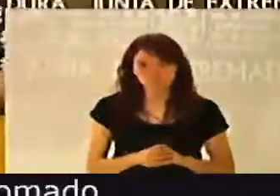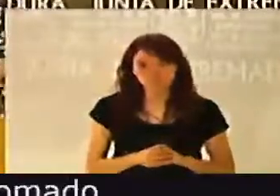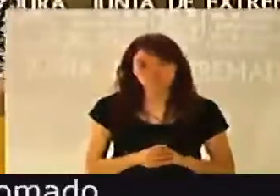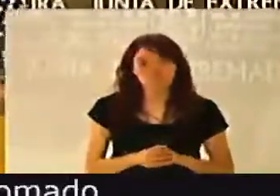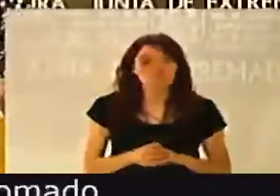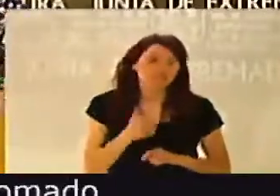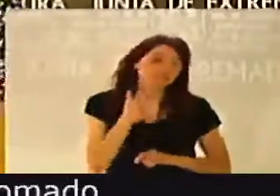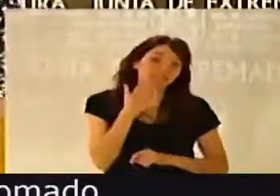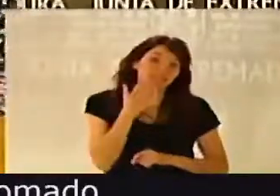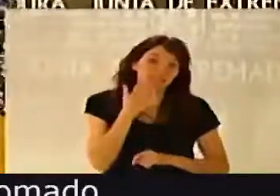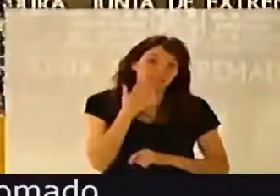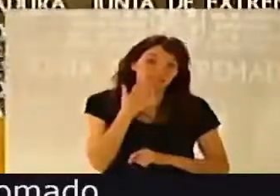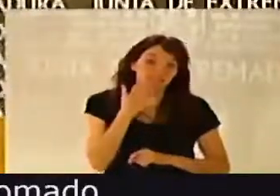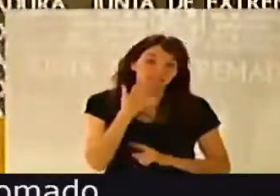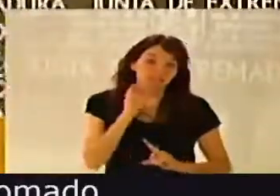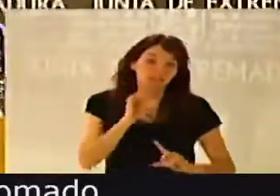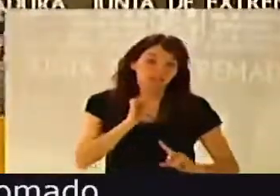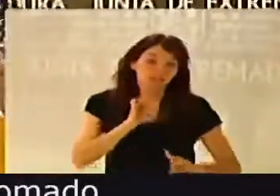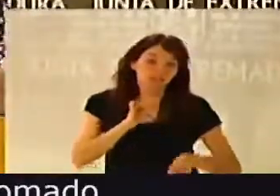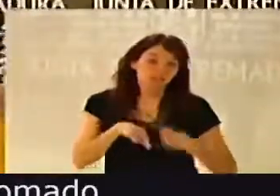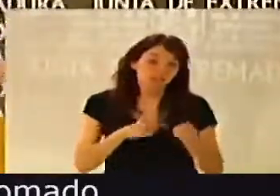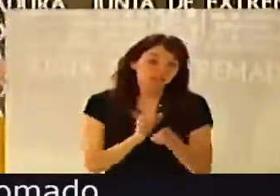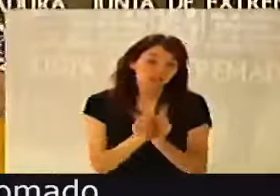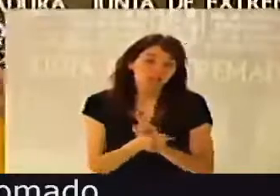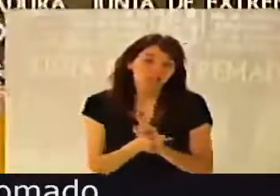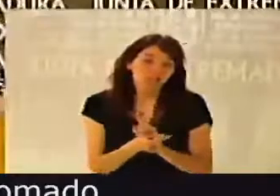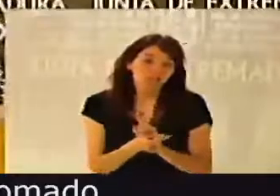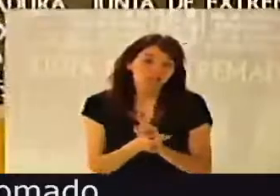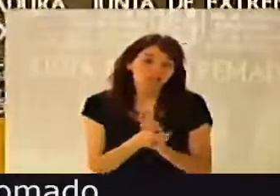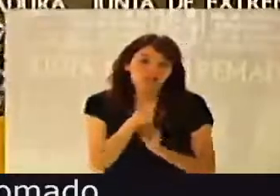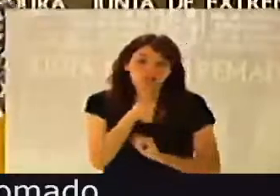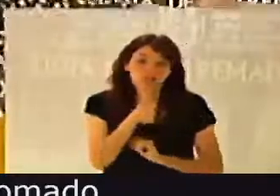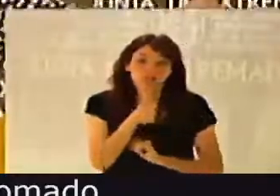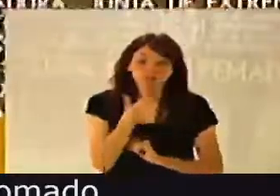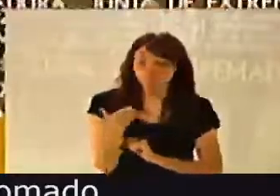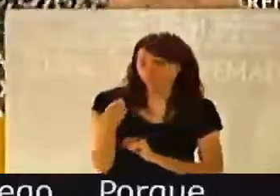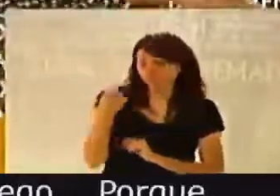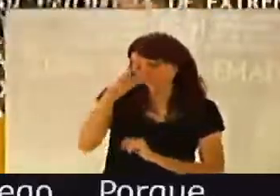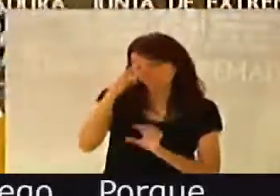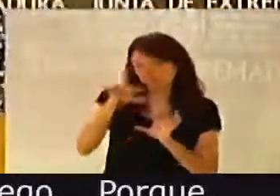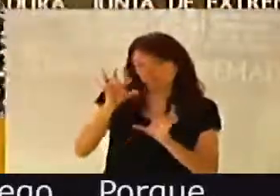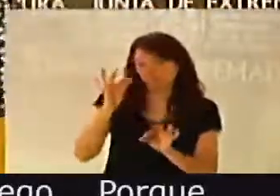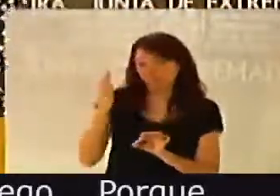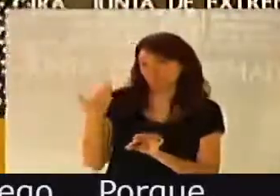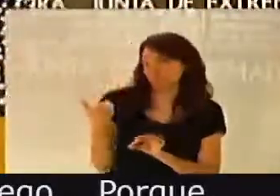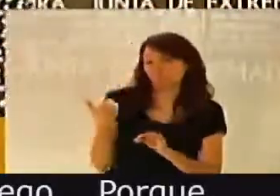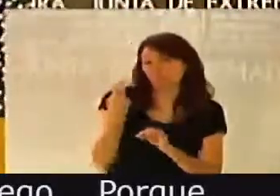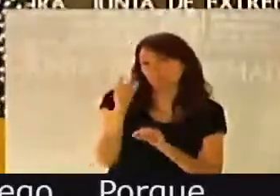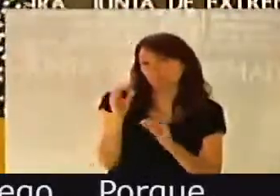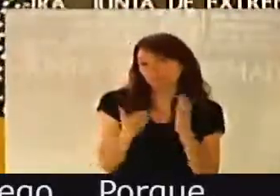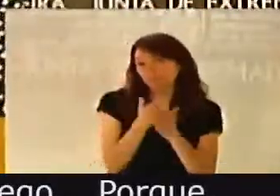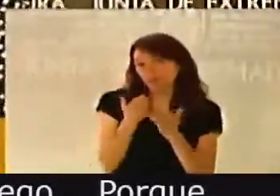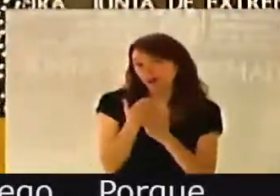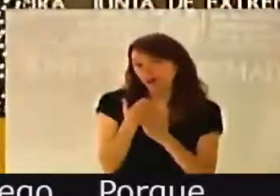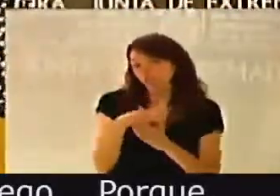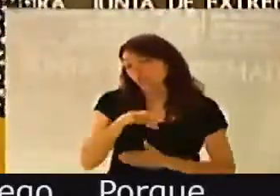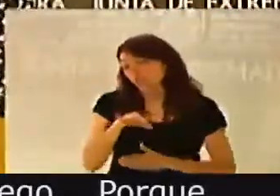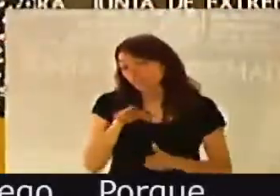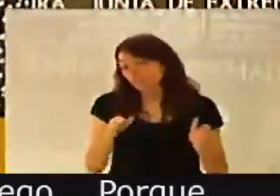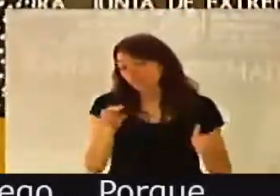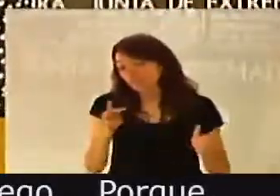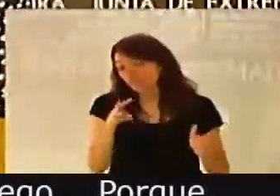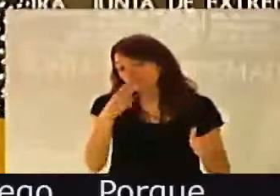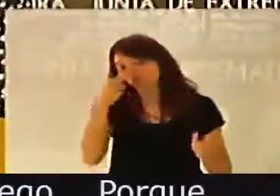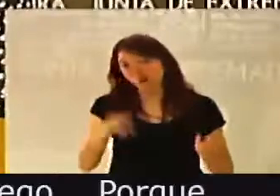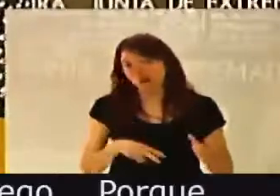Si van a cambiar luego, porque claro, la decisión que uno ha tomado hace 20 días, pues la fase 3 a lo mejor ya no vale. Pero insisto, es